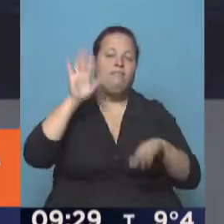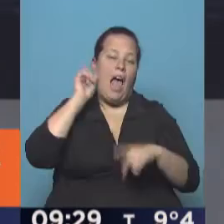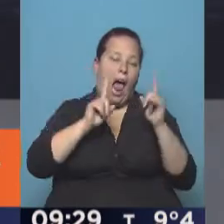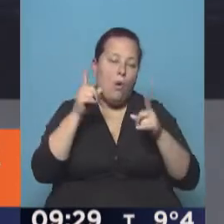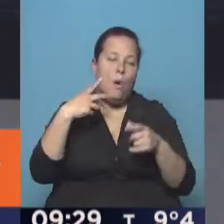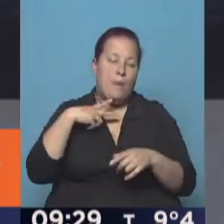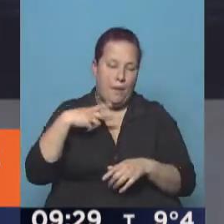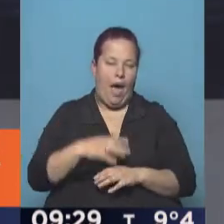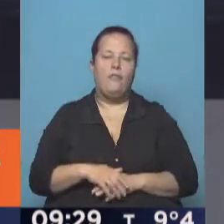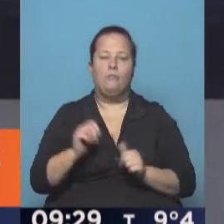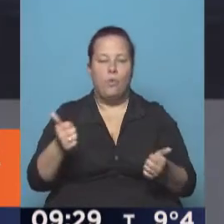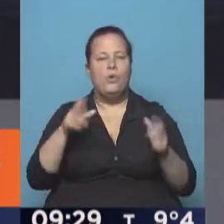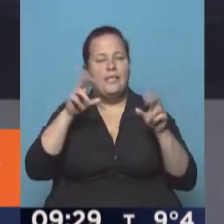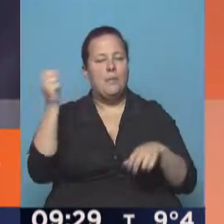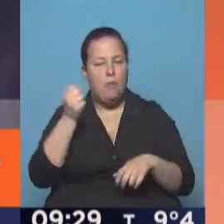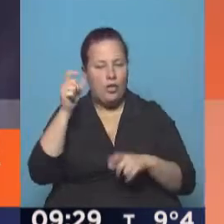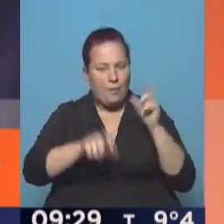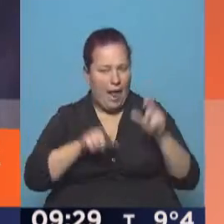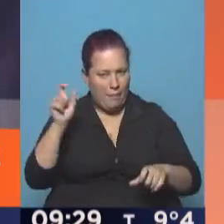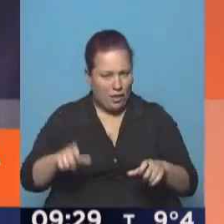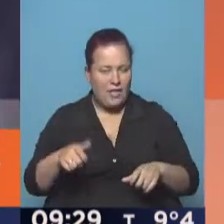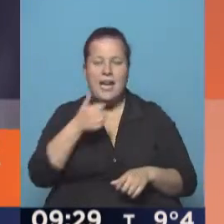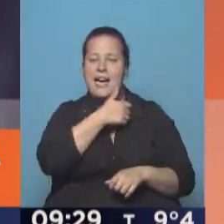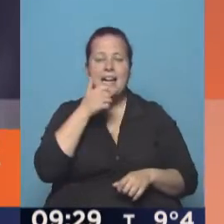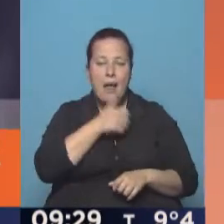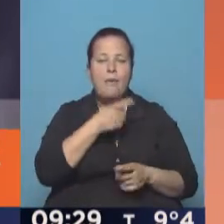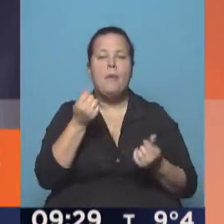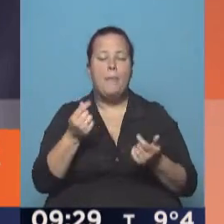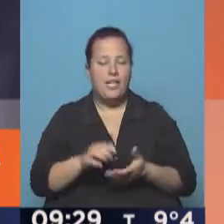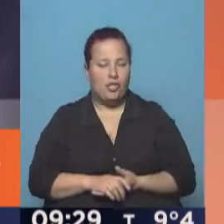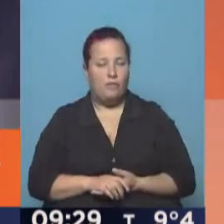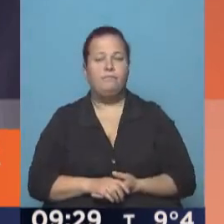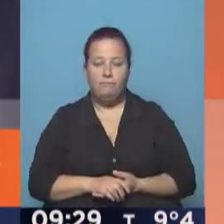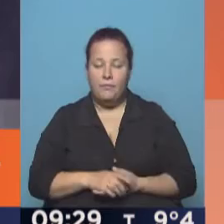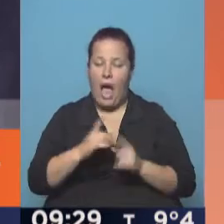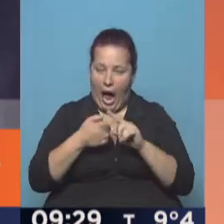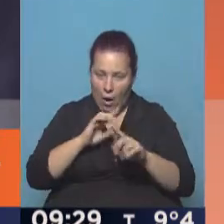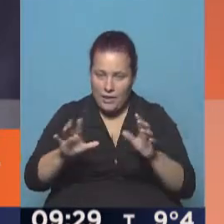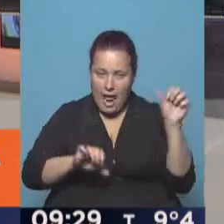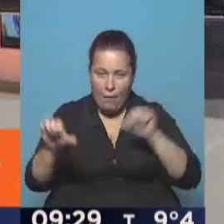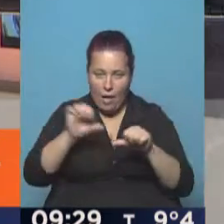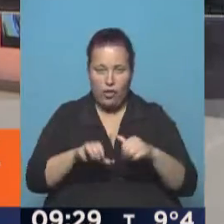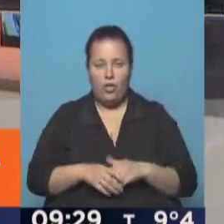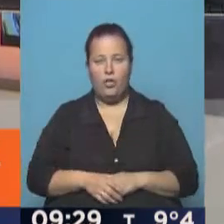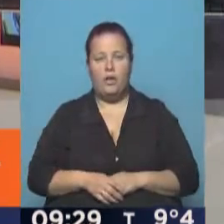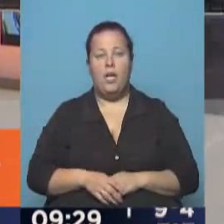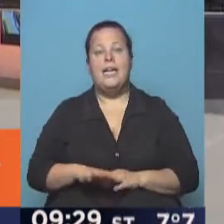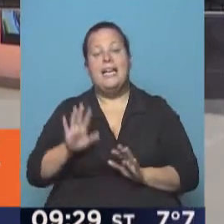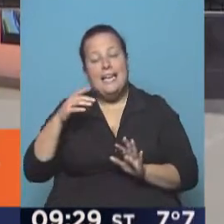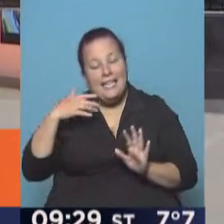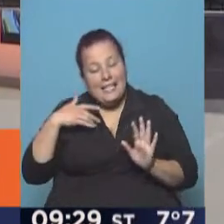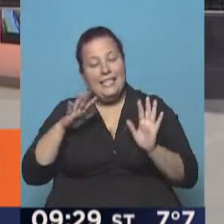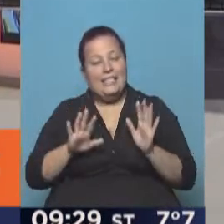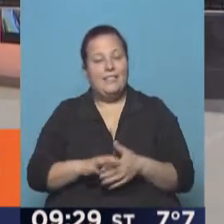prestador privado. Doctor, un tema muy importante para la gente, medicamentos y sus precios. Sí. ¿Hay acuerdo con laboratorios? Bueno,